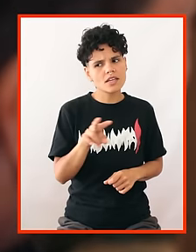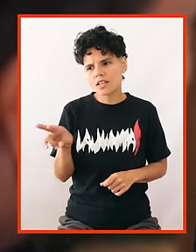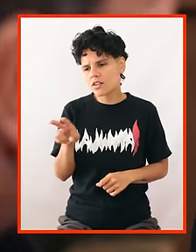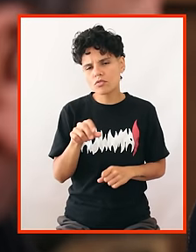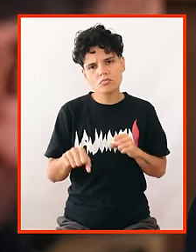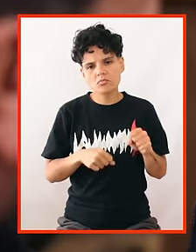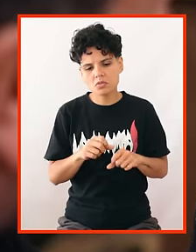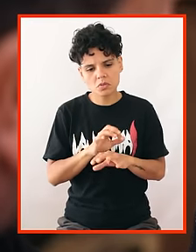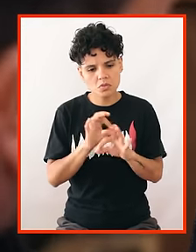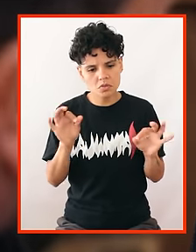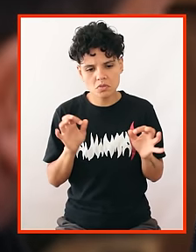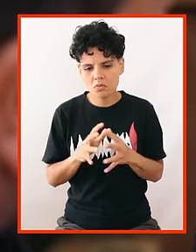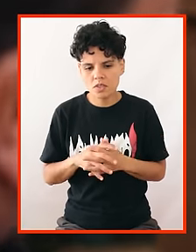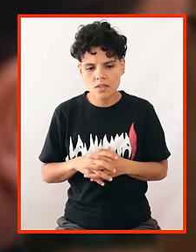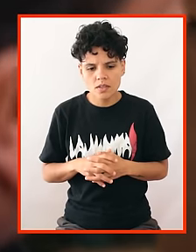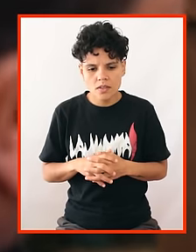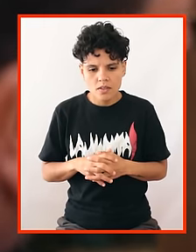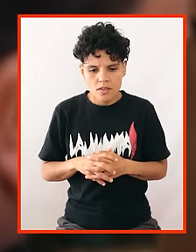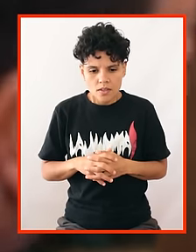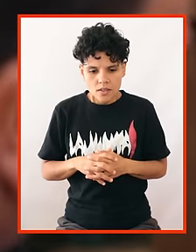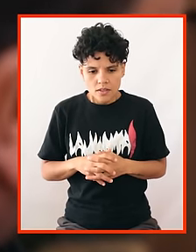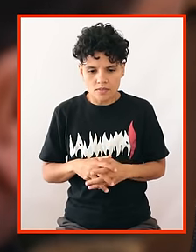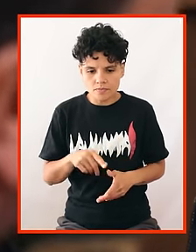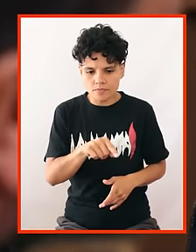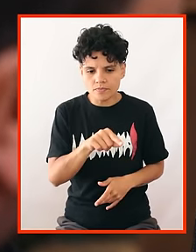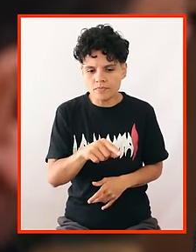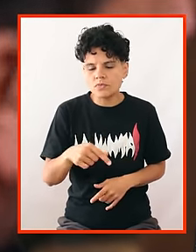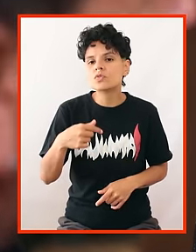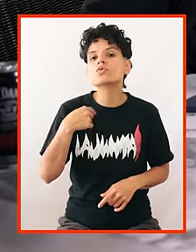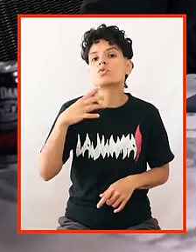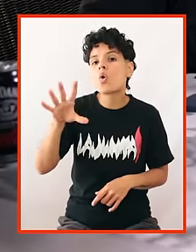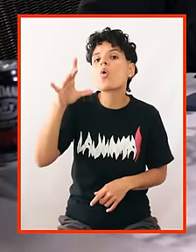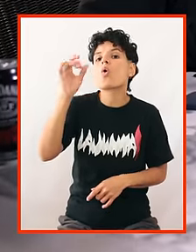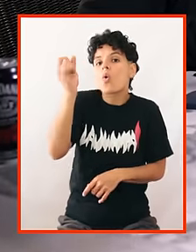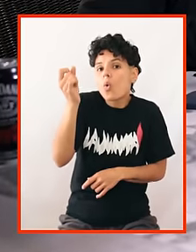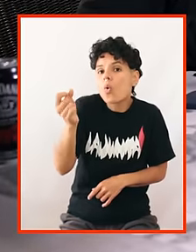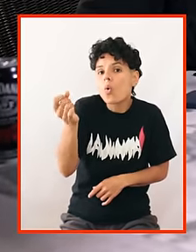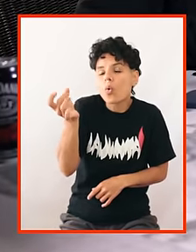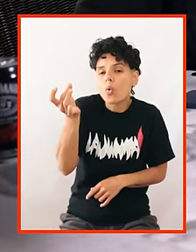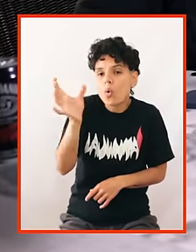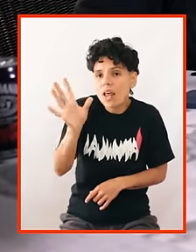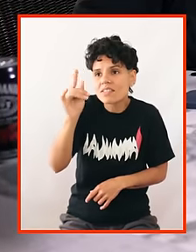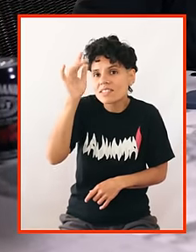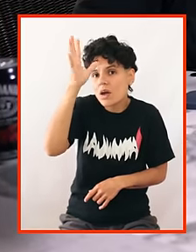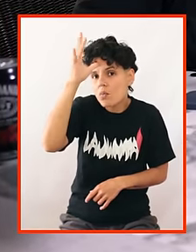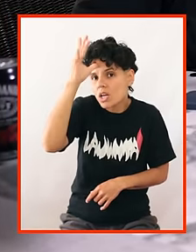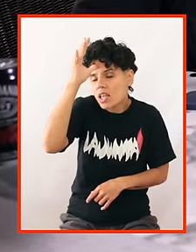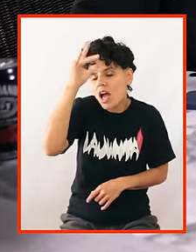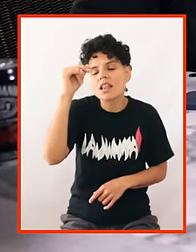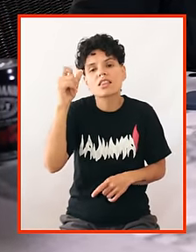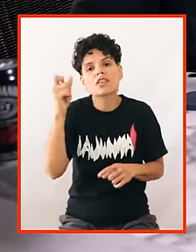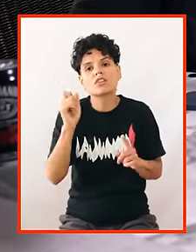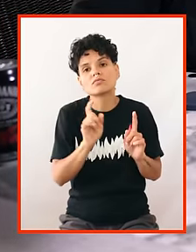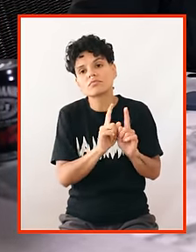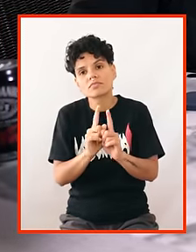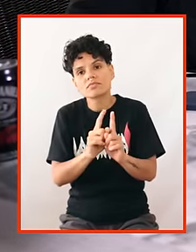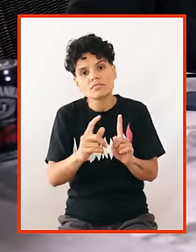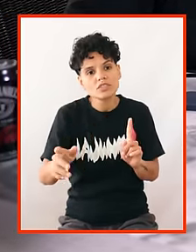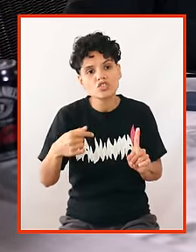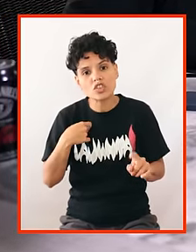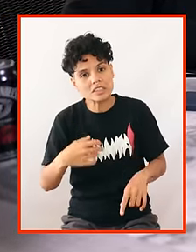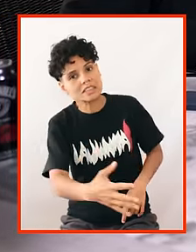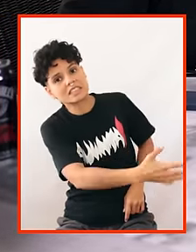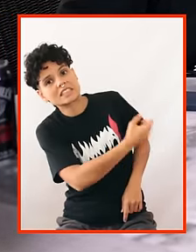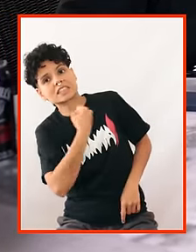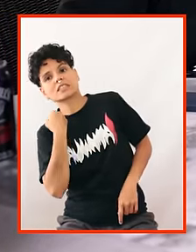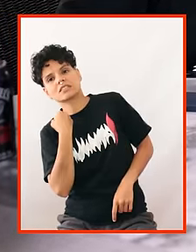los dos lados. Ya. Sí. No. Salvo lo de este compadre, no. Una vez en Puente Alto, que iba pasando una micro y te agarré así. Y pasó la micro por al